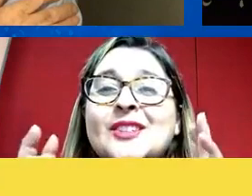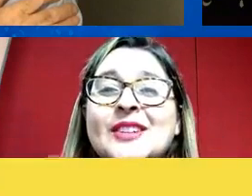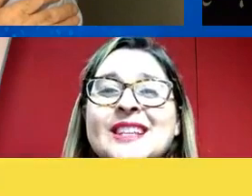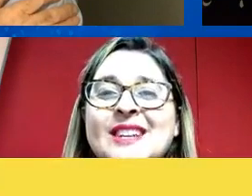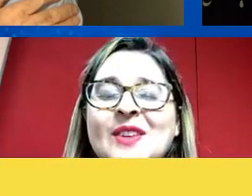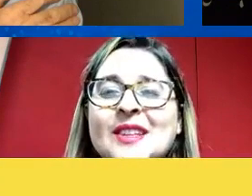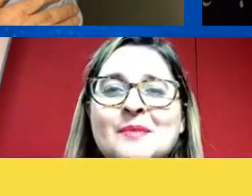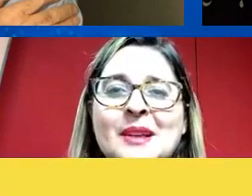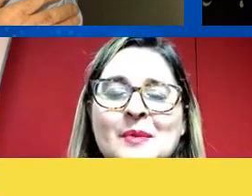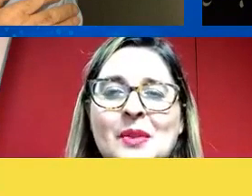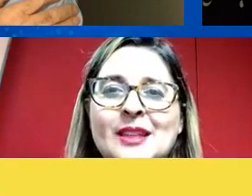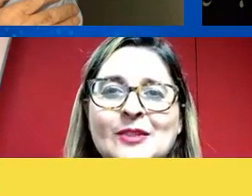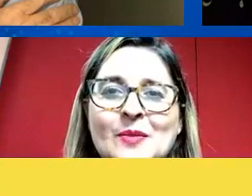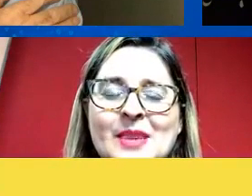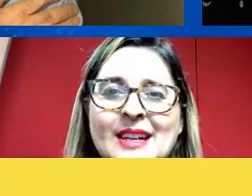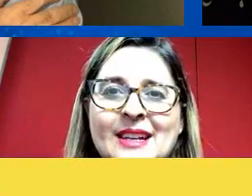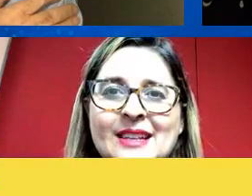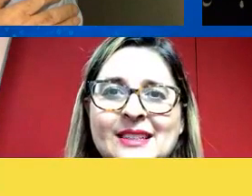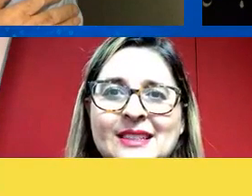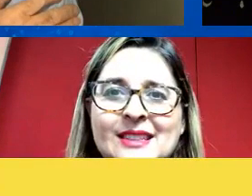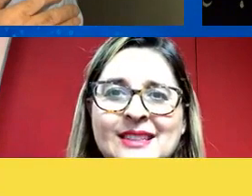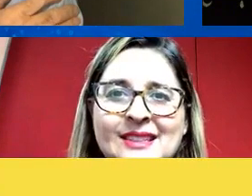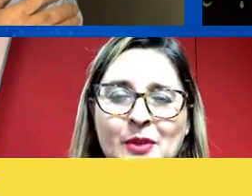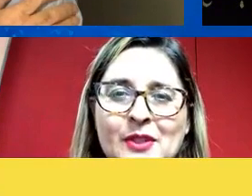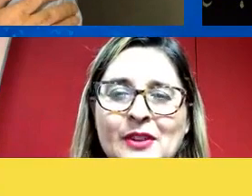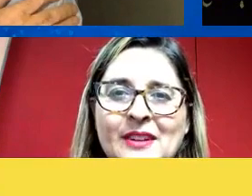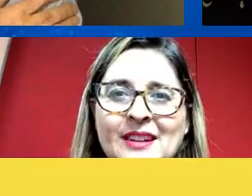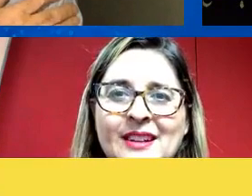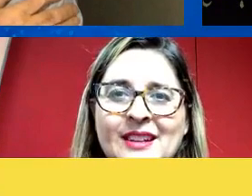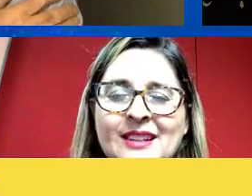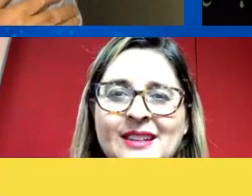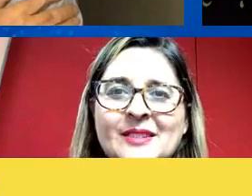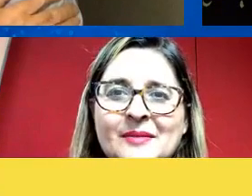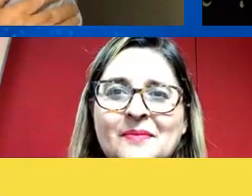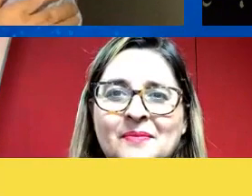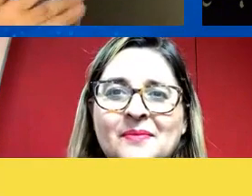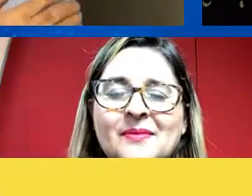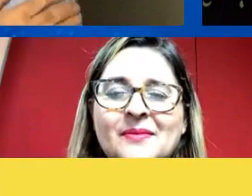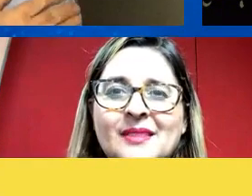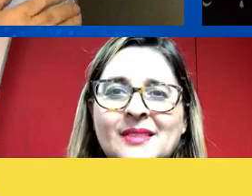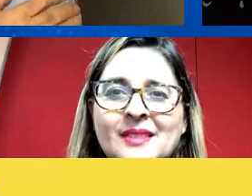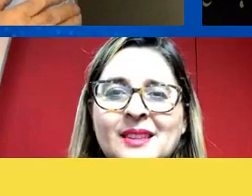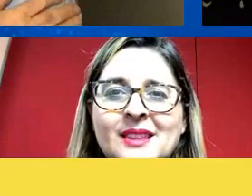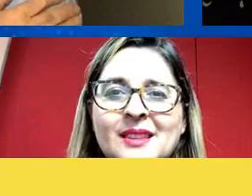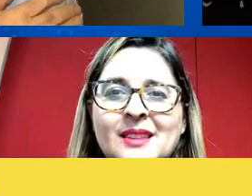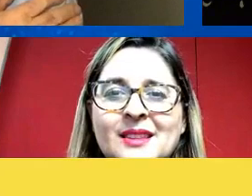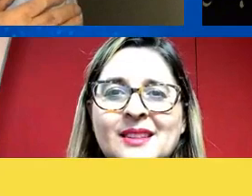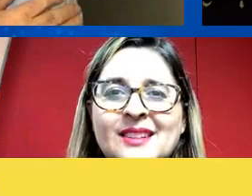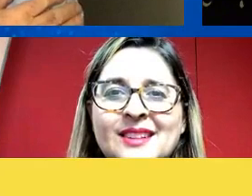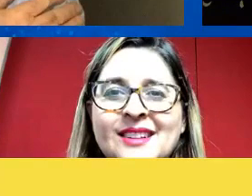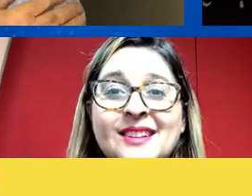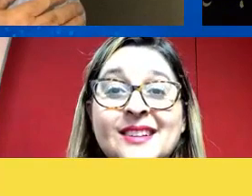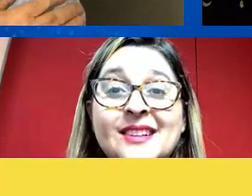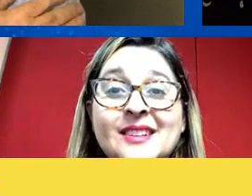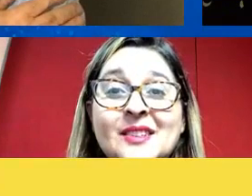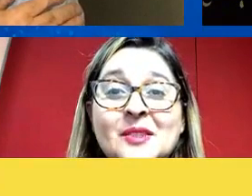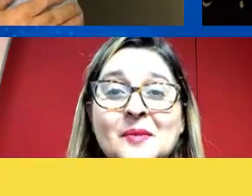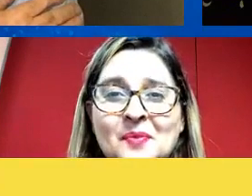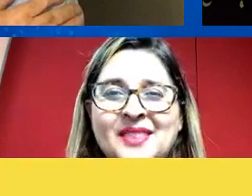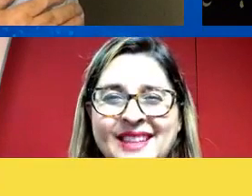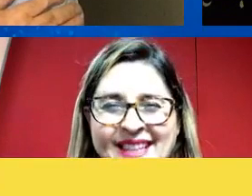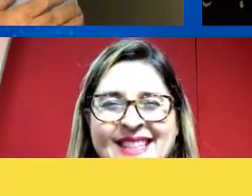ideas cortito que quizás nos están pidiendo con Millarca. Profesor. Bueno, mira, ya hasta las